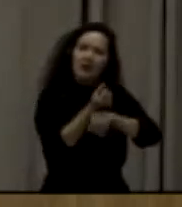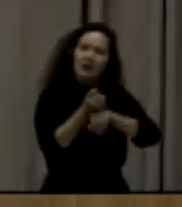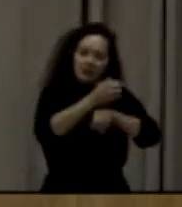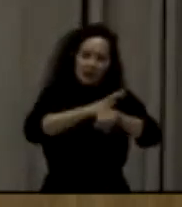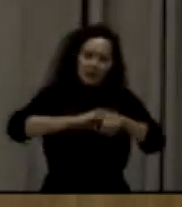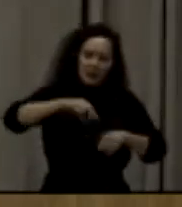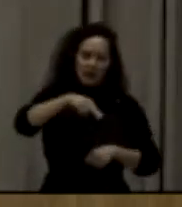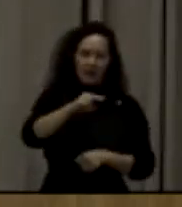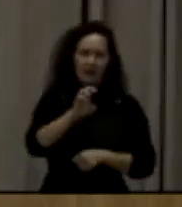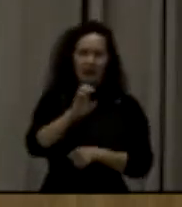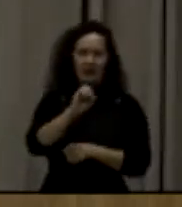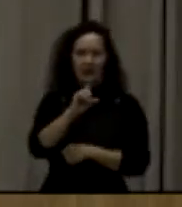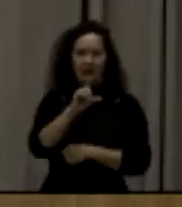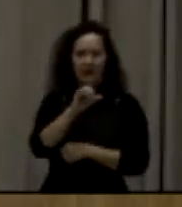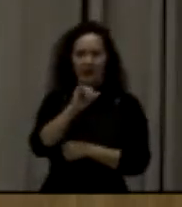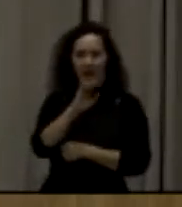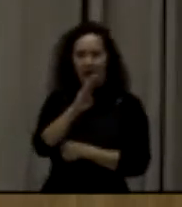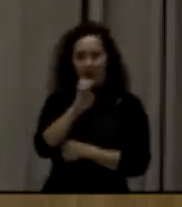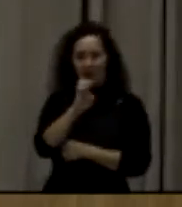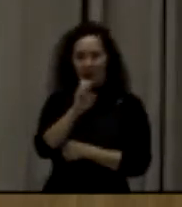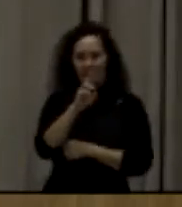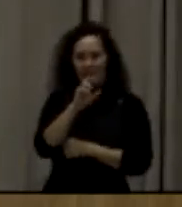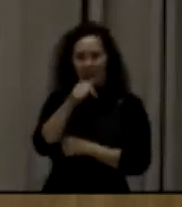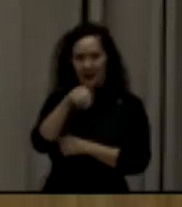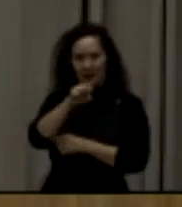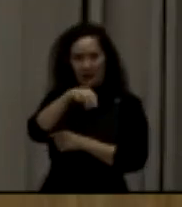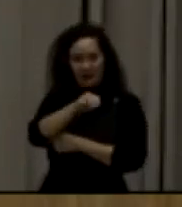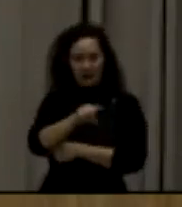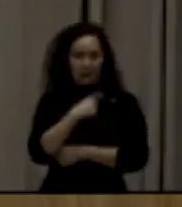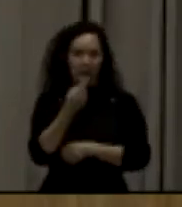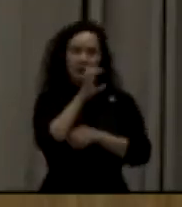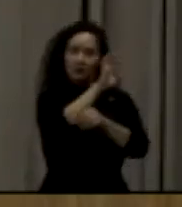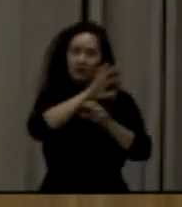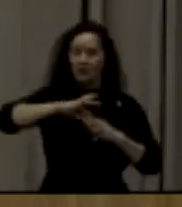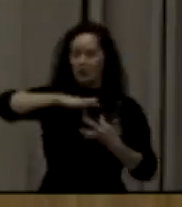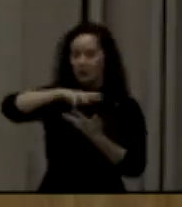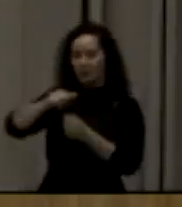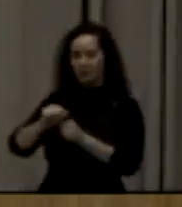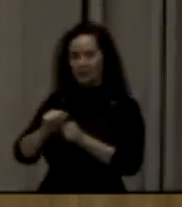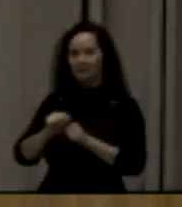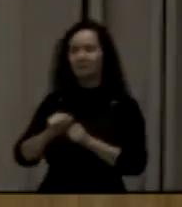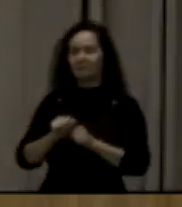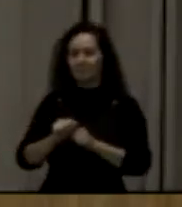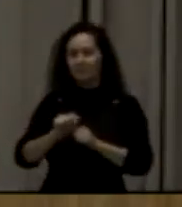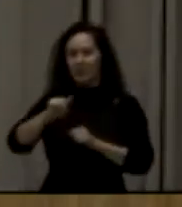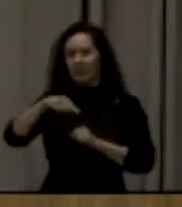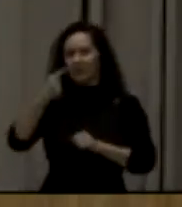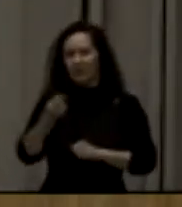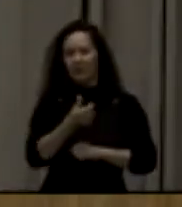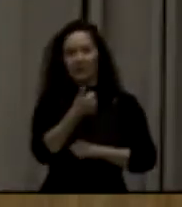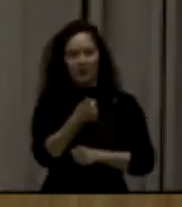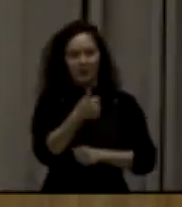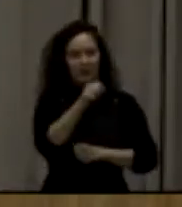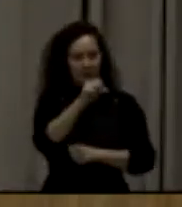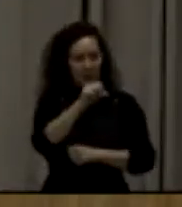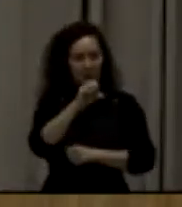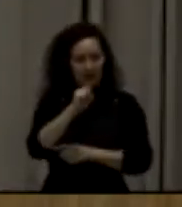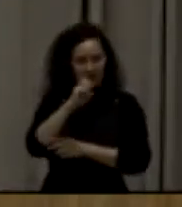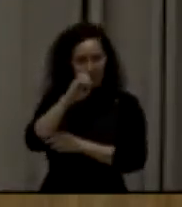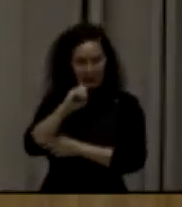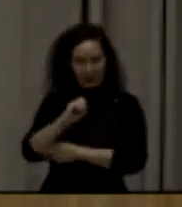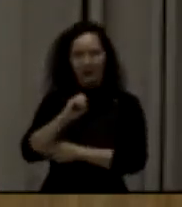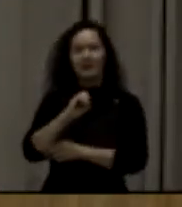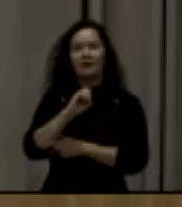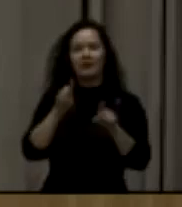en nuestra región y en el mundo particularmente pero después de esa década pérdida de los ochenta y particularmente en la década de los 90